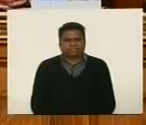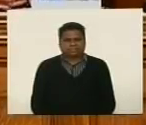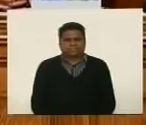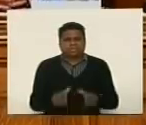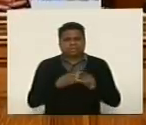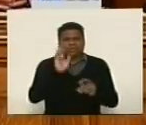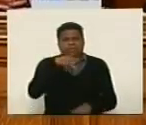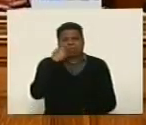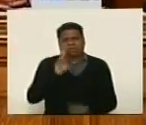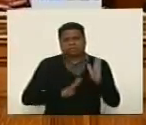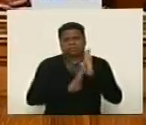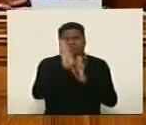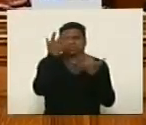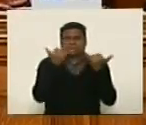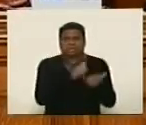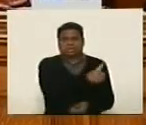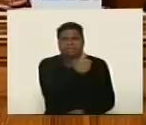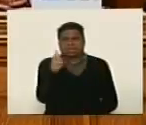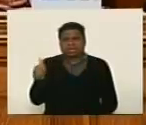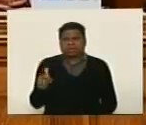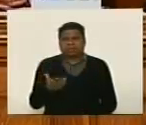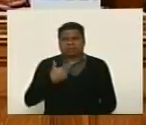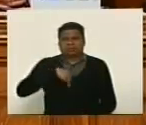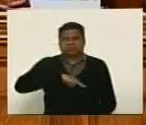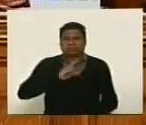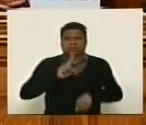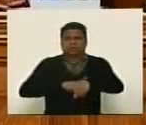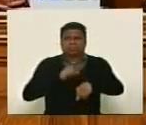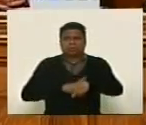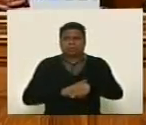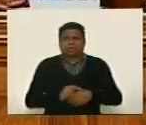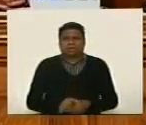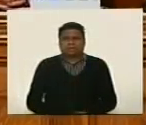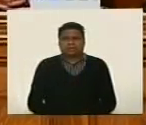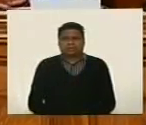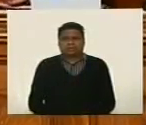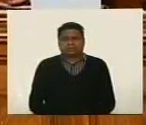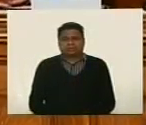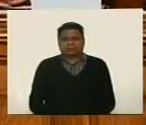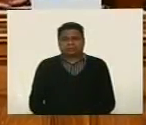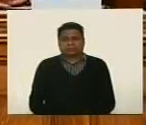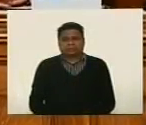político que desarrolla cada uno, más allá del el momento que estamos viviendo como país,